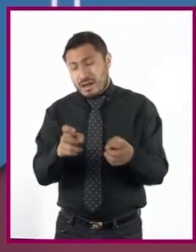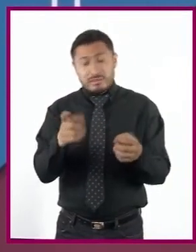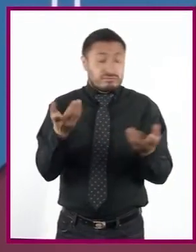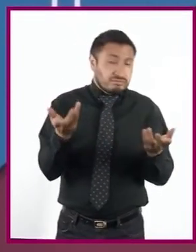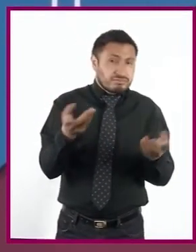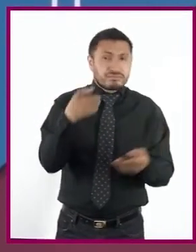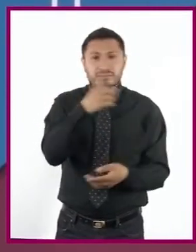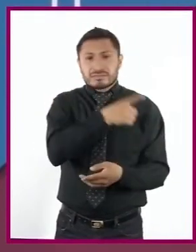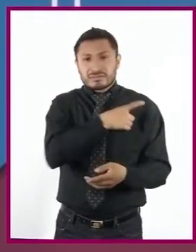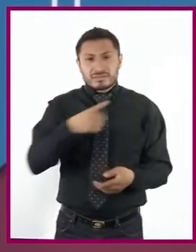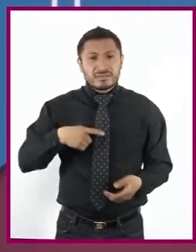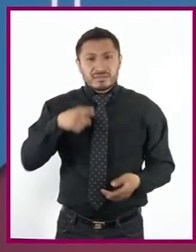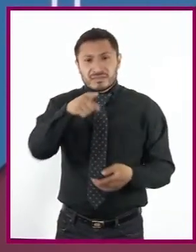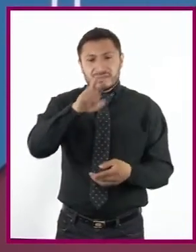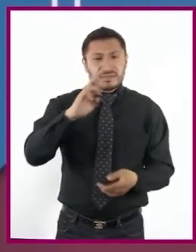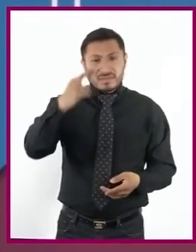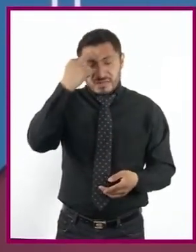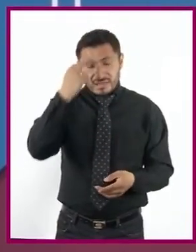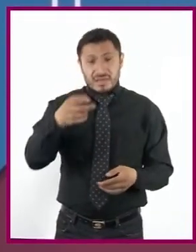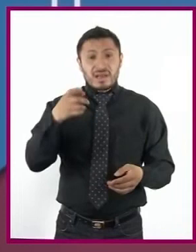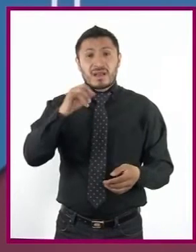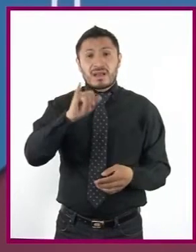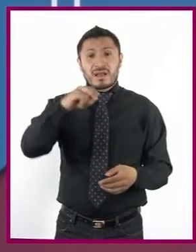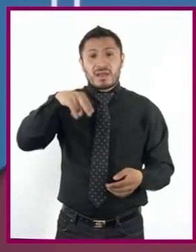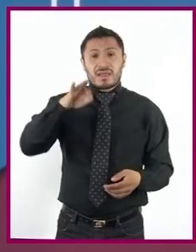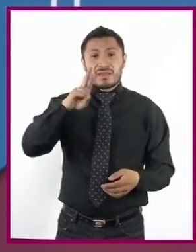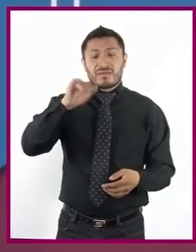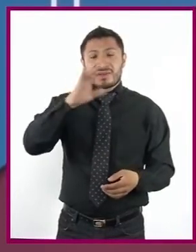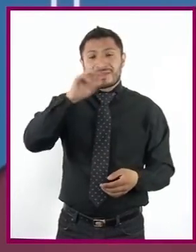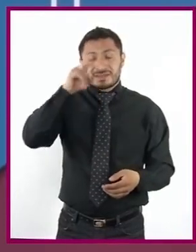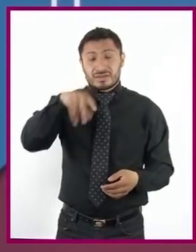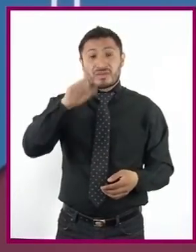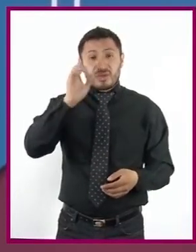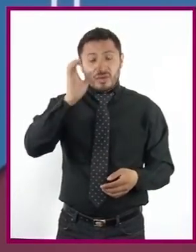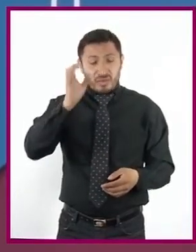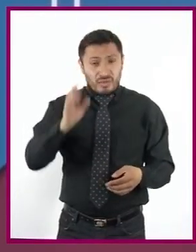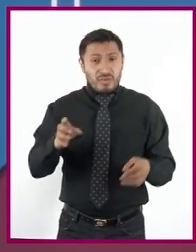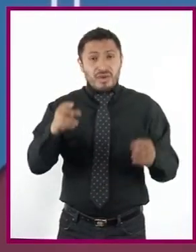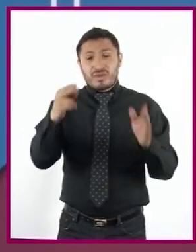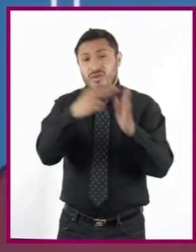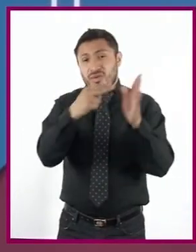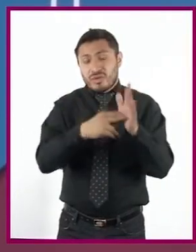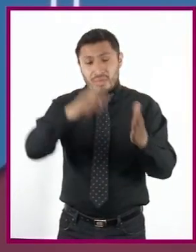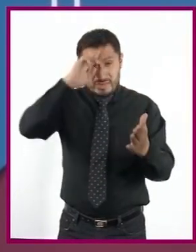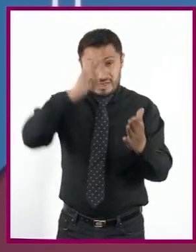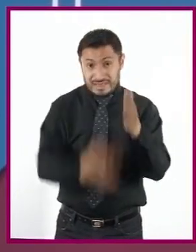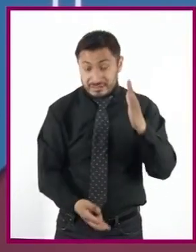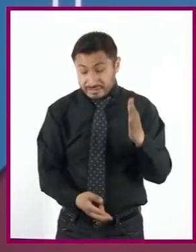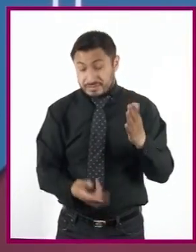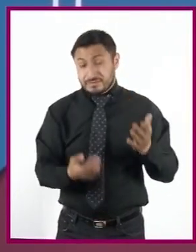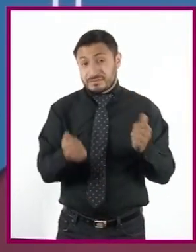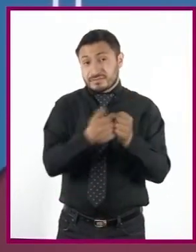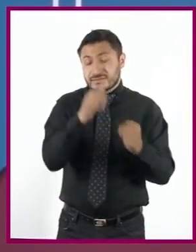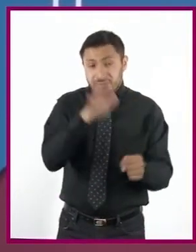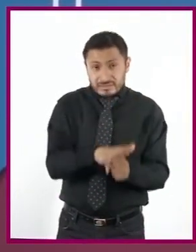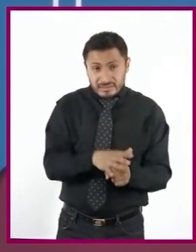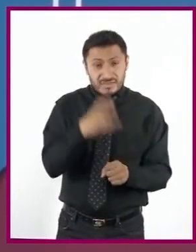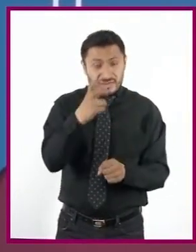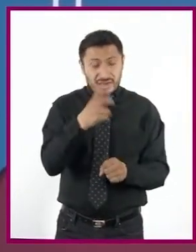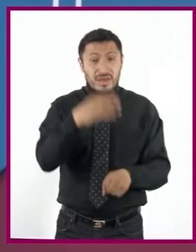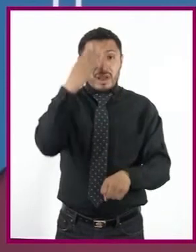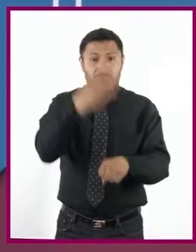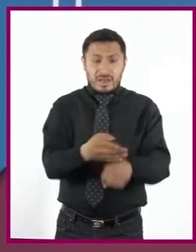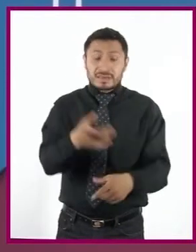una infracción se comete cuando incumplimos una norma de carácter administrativo y nos pueden sancionar de